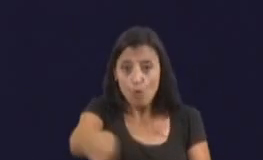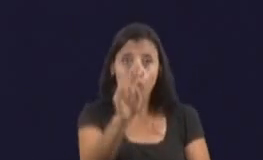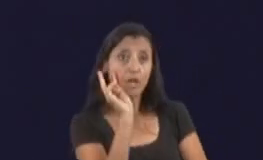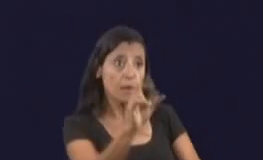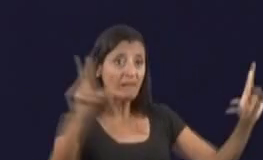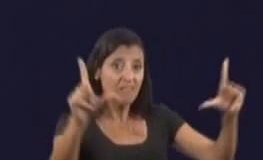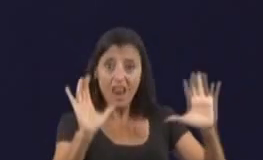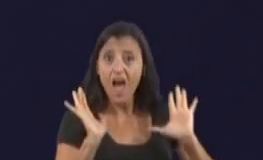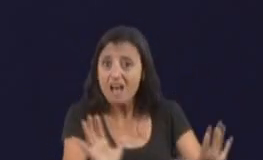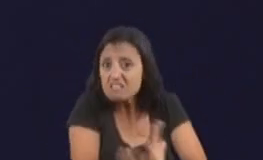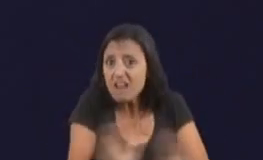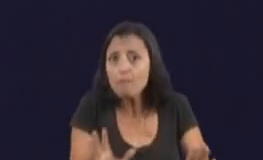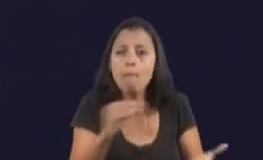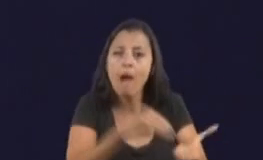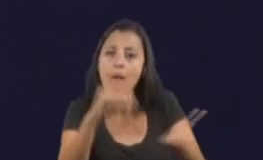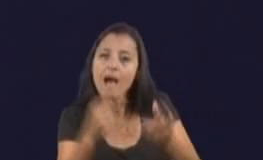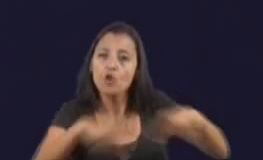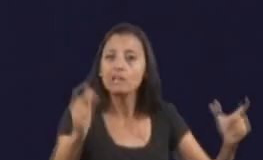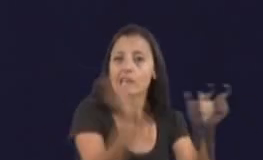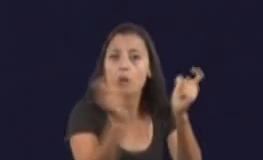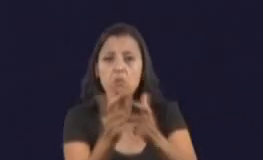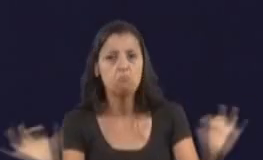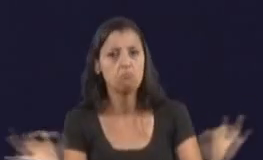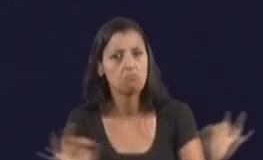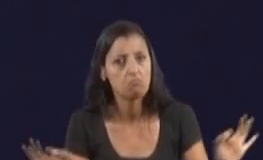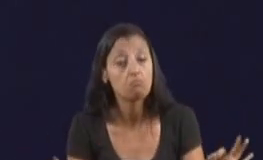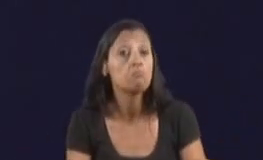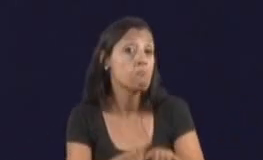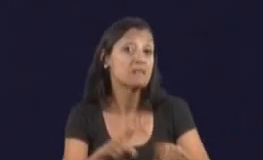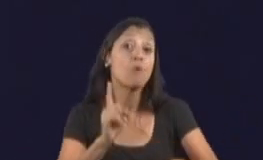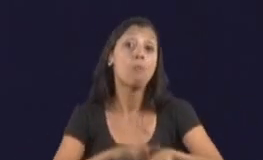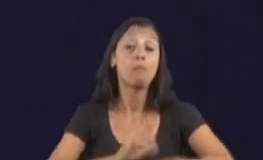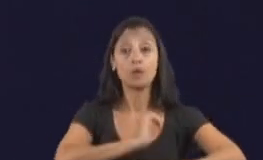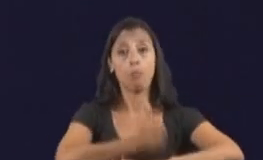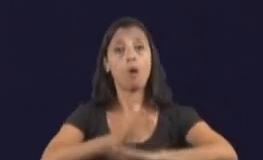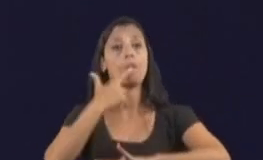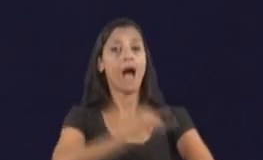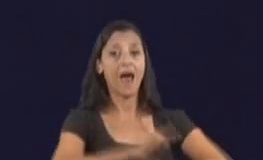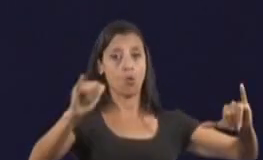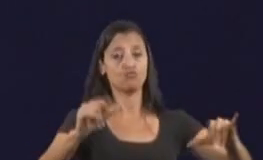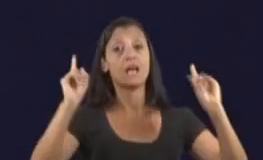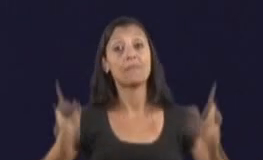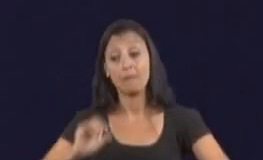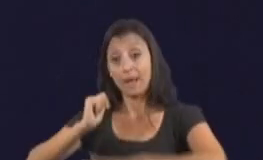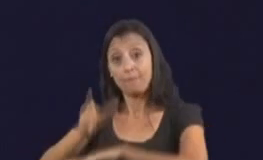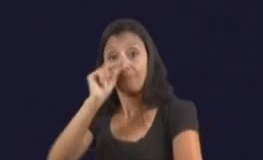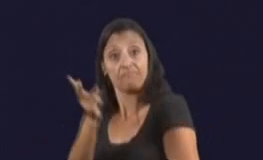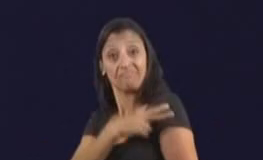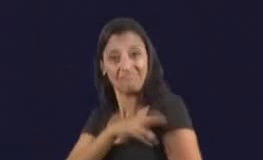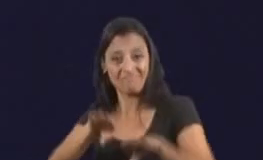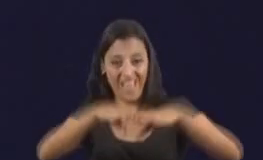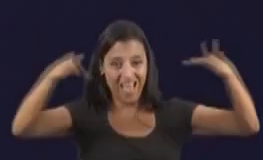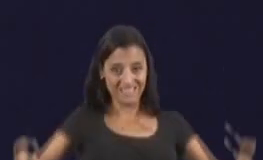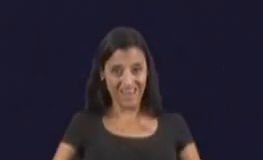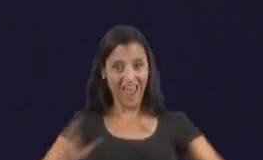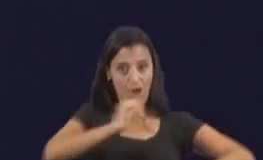lo que ocurrió, que fue la parte donde la anuncian y la secretaria general de la Presidencia está en el escenario